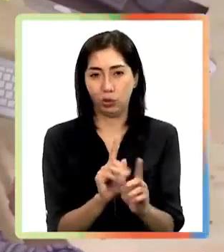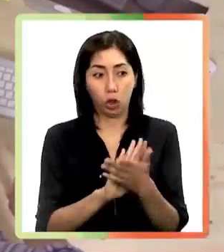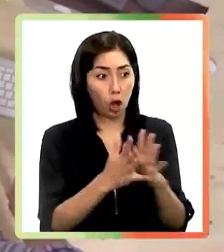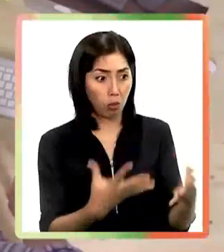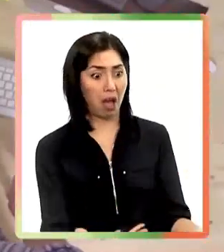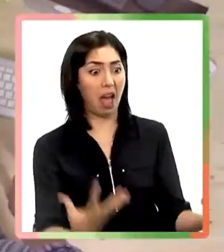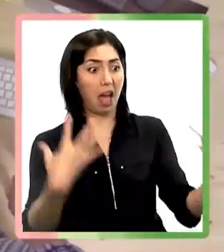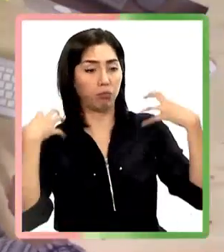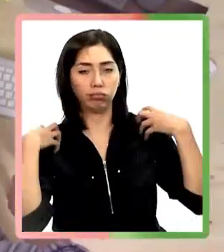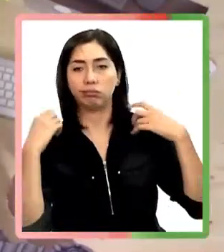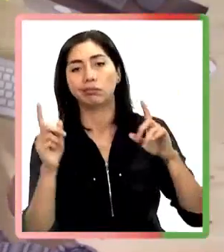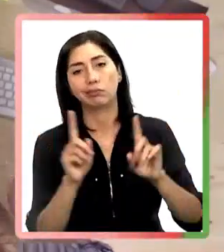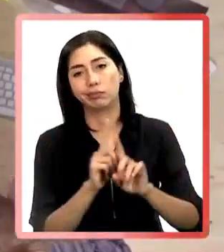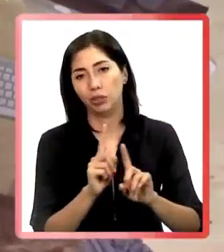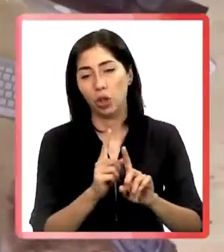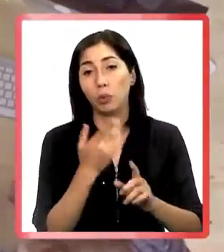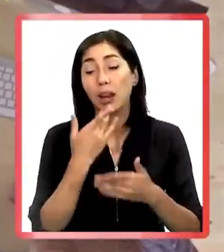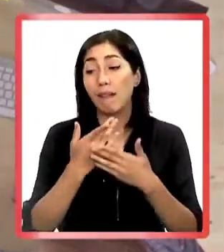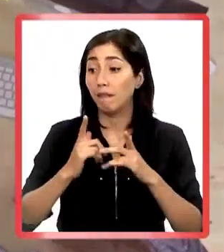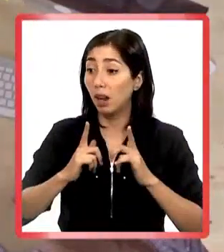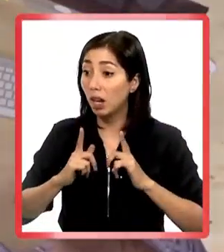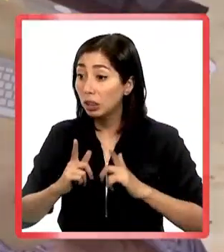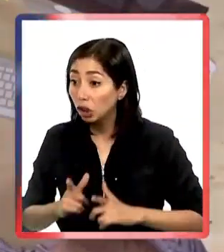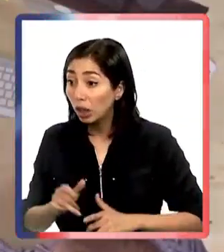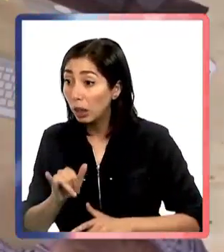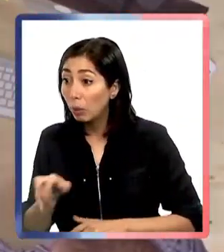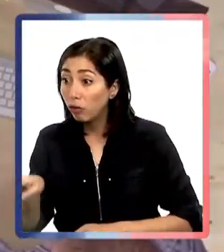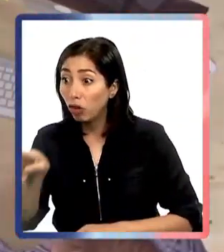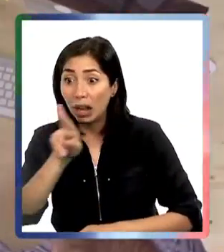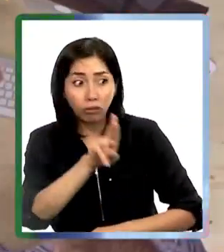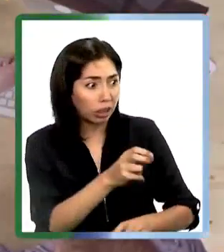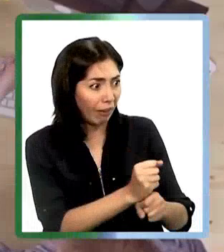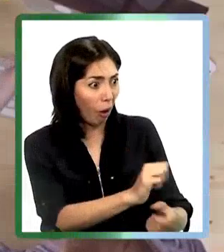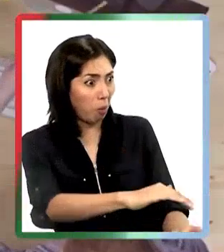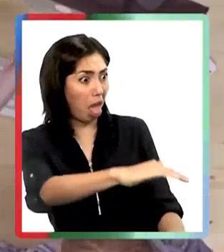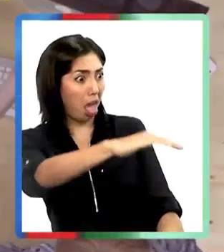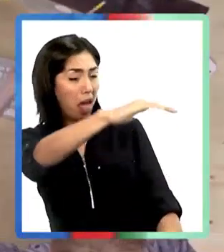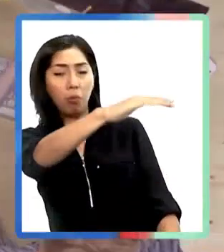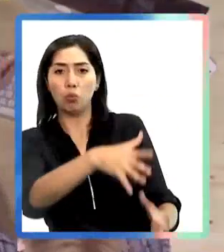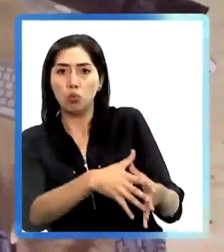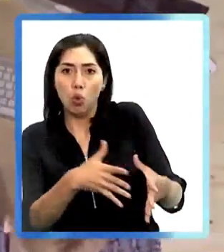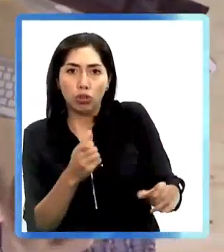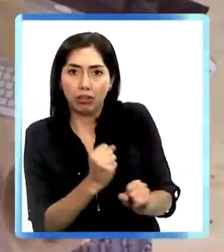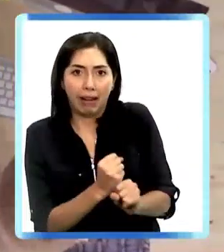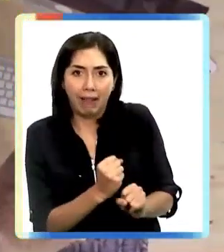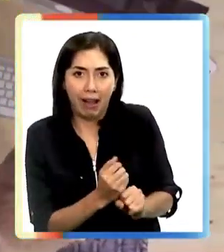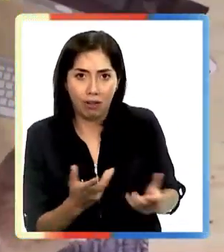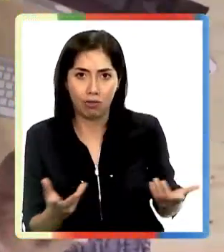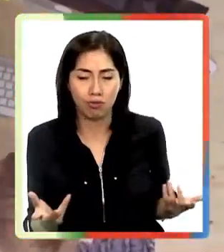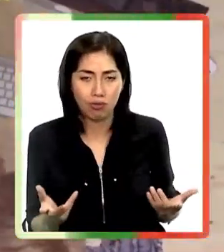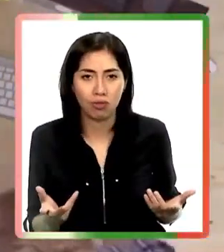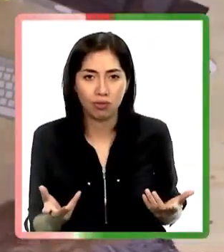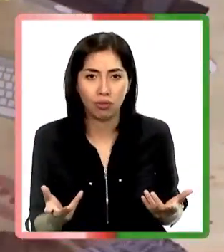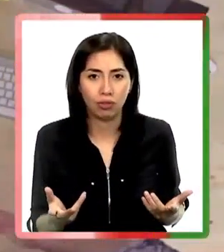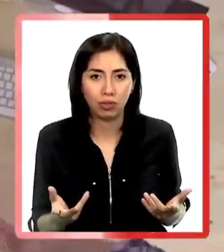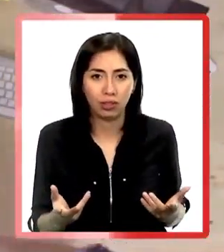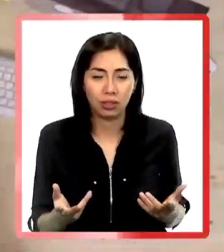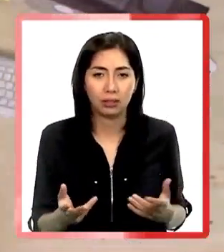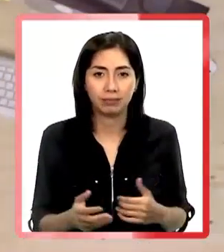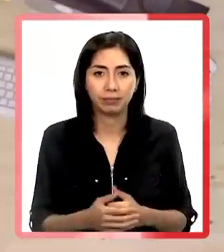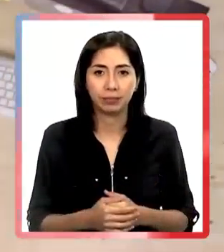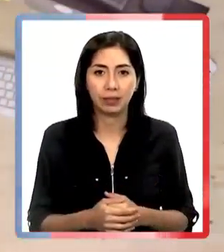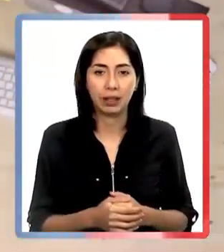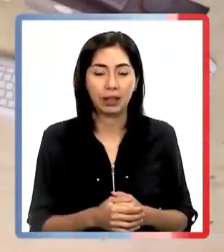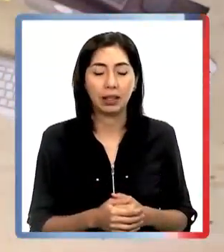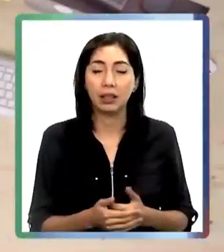de todo, porque muchas veces uno sale de vacaciones y vuelve y la pega se acumuló, ¿no? No es que el trabajo haya